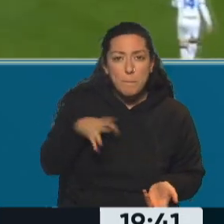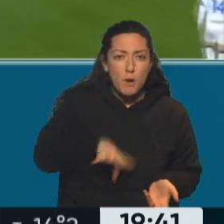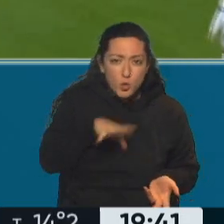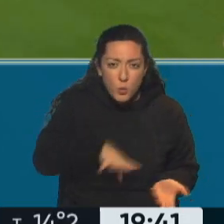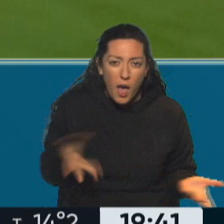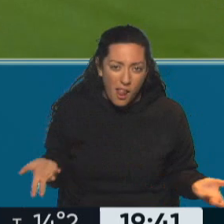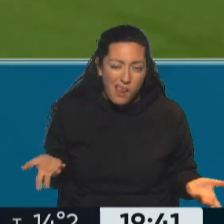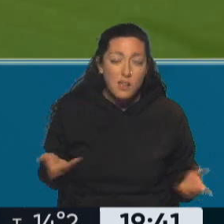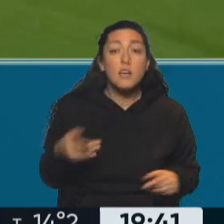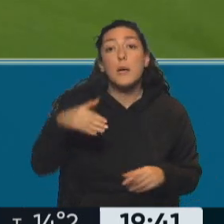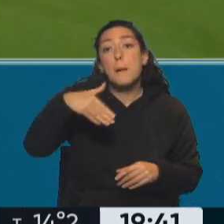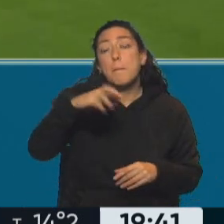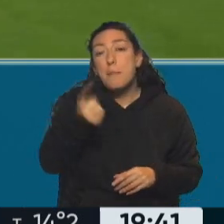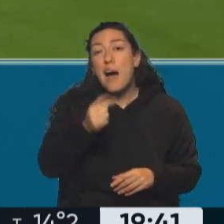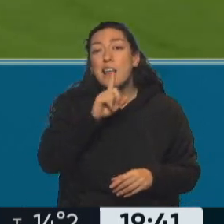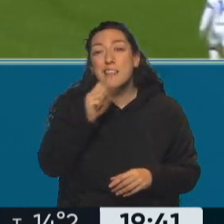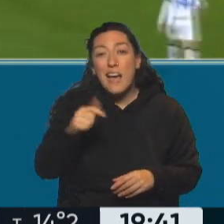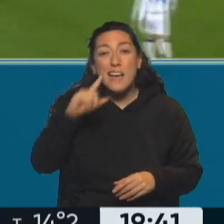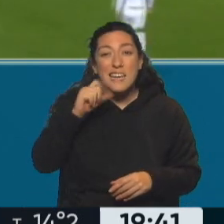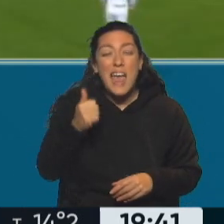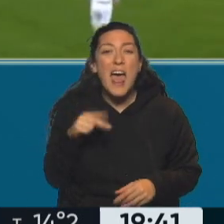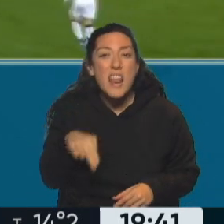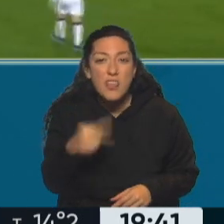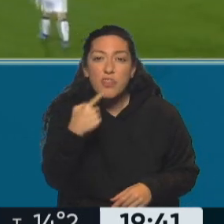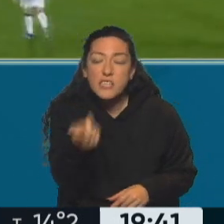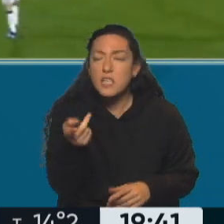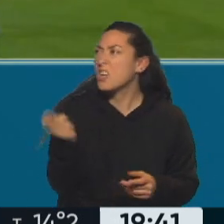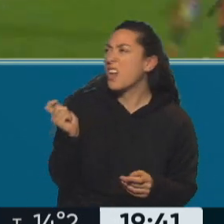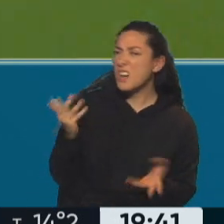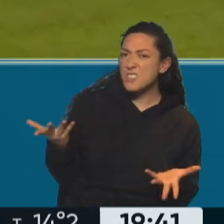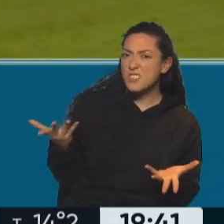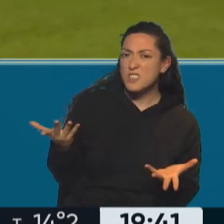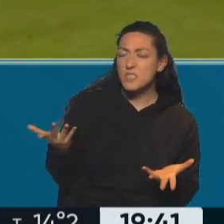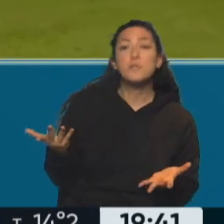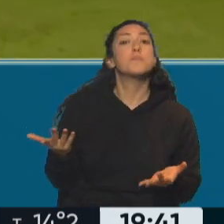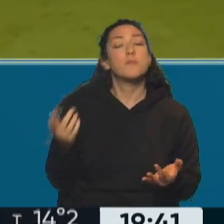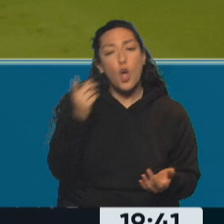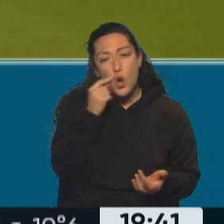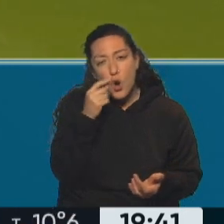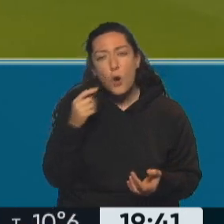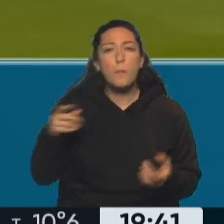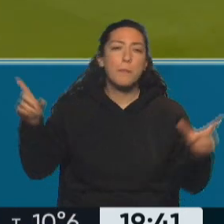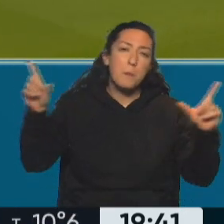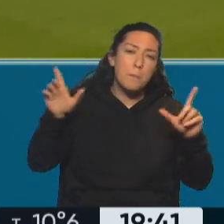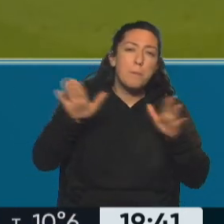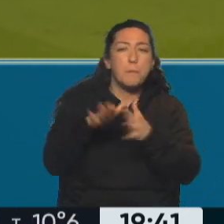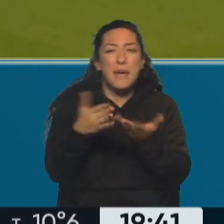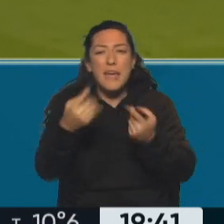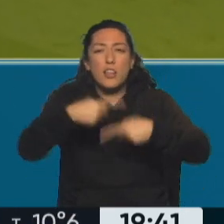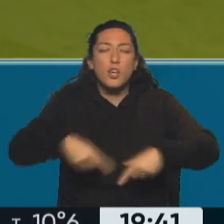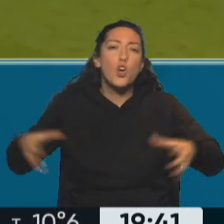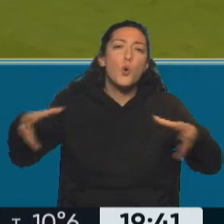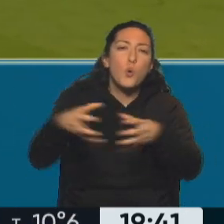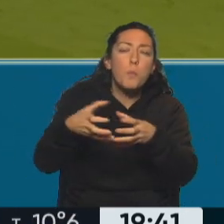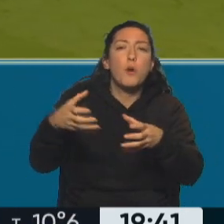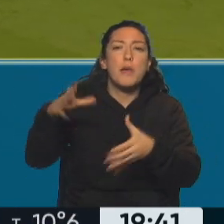Matías Patanián dijo. ¿Quién es Patanián? Patanián, además de ser un hombre de los medios, que vos ya sabés, Grupo